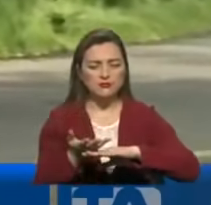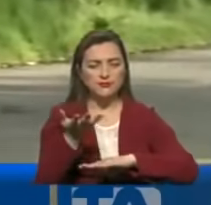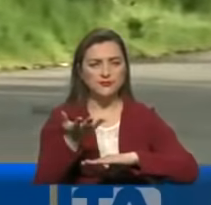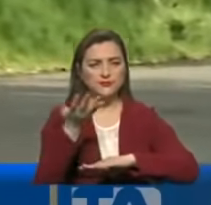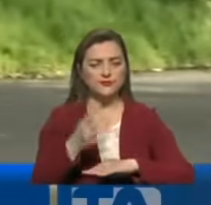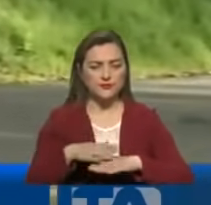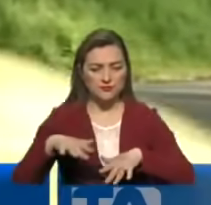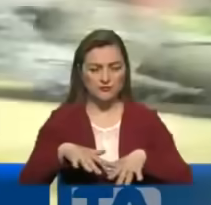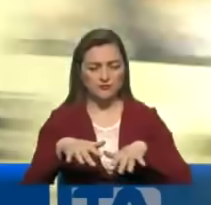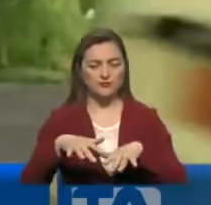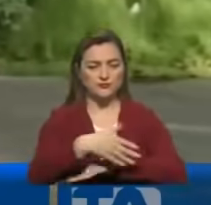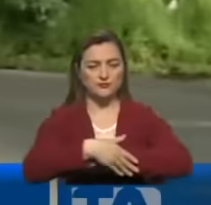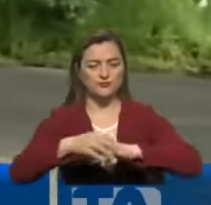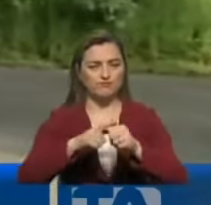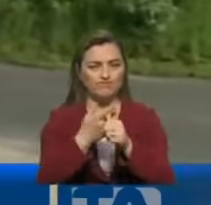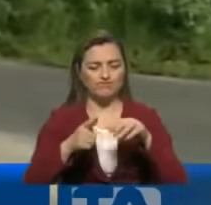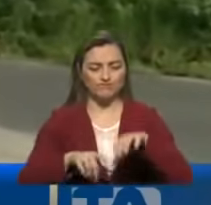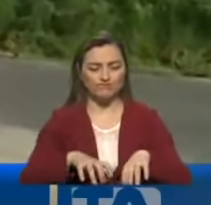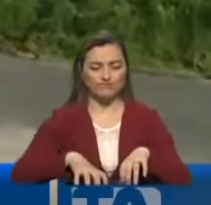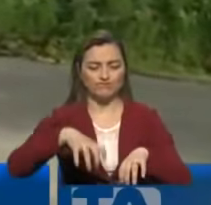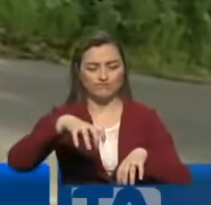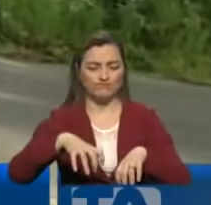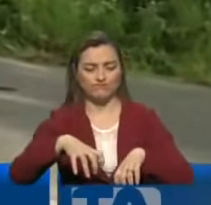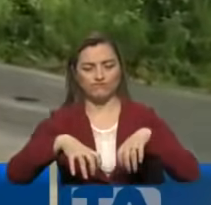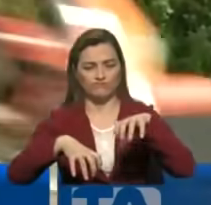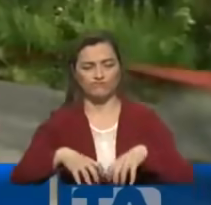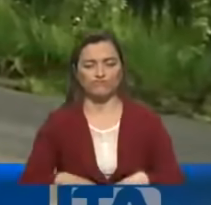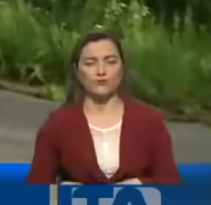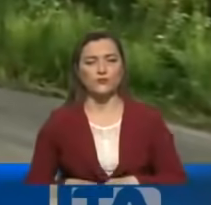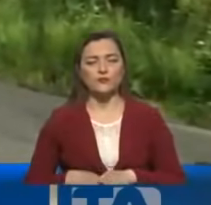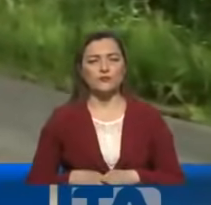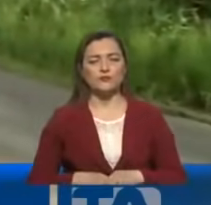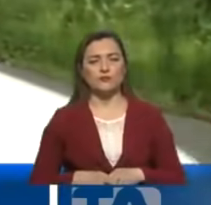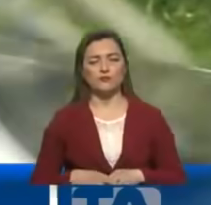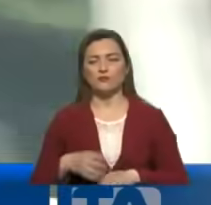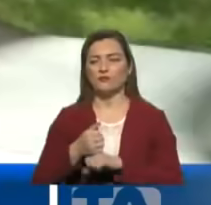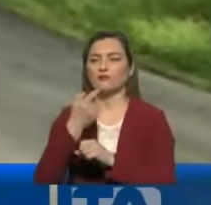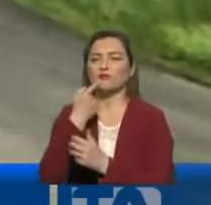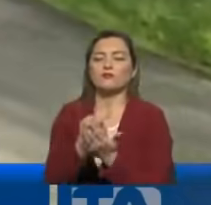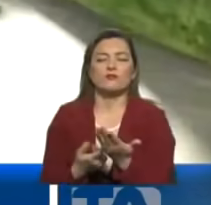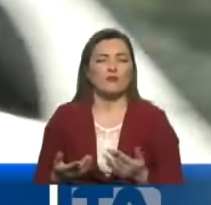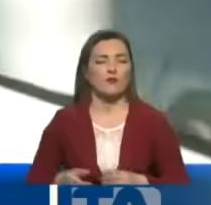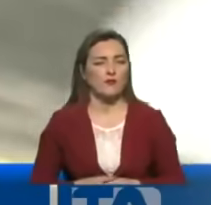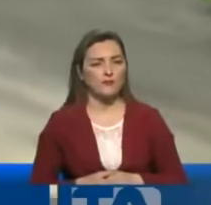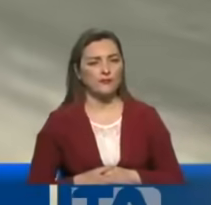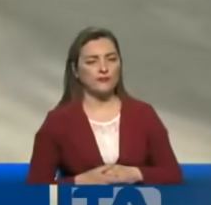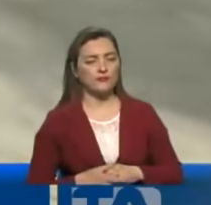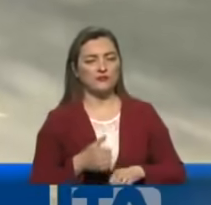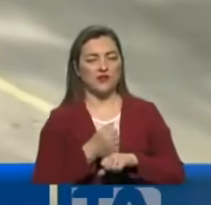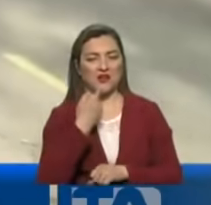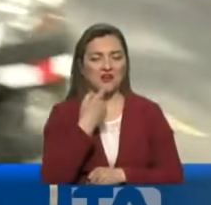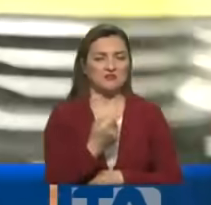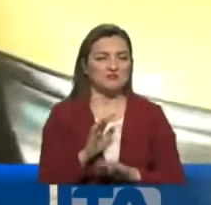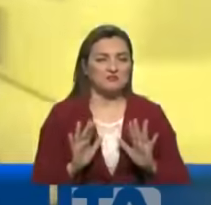bajan las calles principales, en donde el adoquinado ya se nos está levantando. Entonces, ¿qué les han dicho las autoridades? En realidad simplemente nos dicen